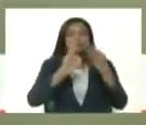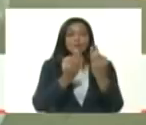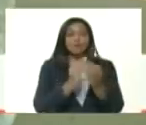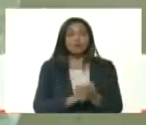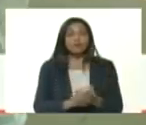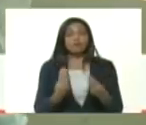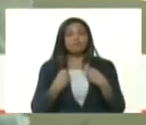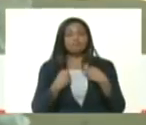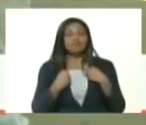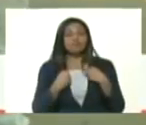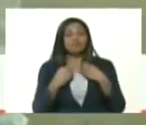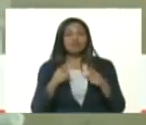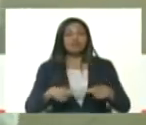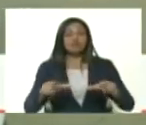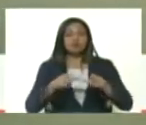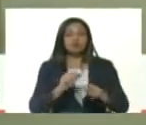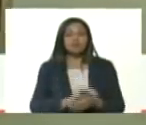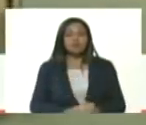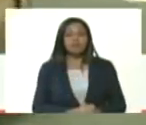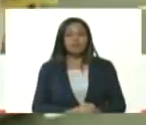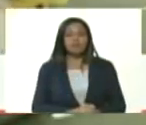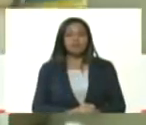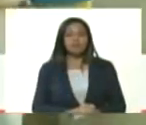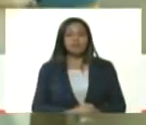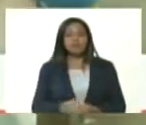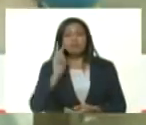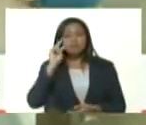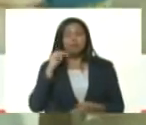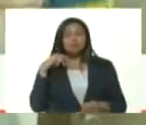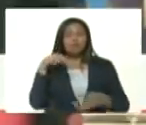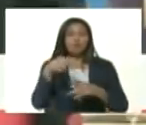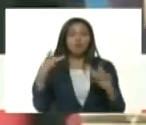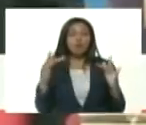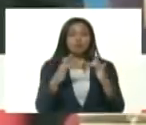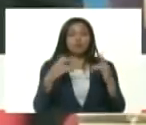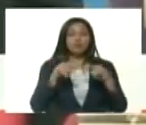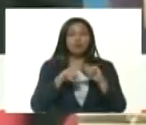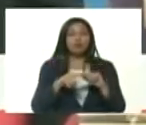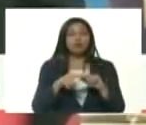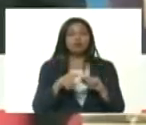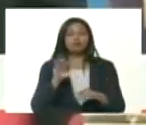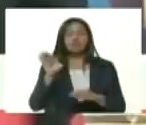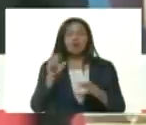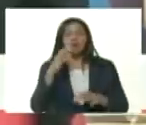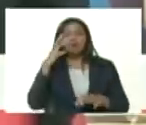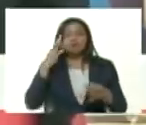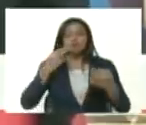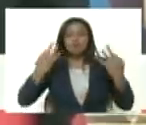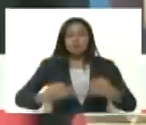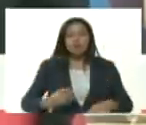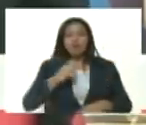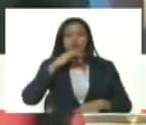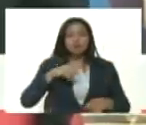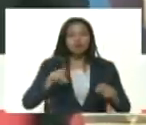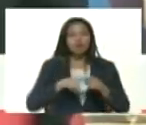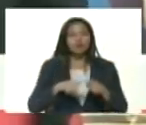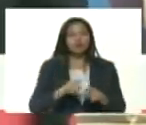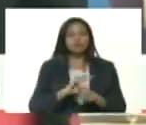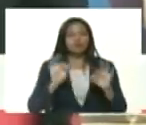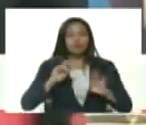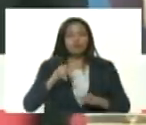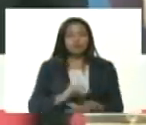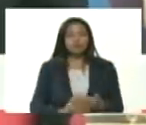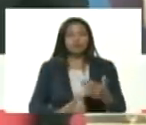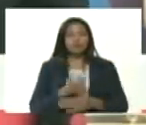que viven en este entorno y que, bueno, pasan por aquí para conectarse con la ciudad formal. Esto era históricamente un caos, más